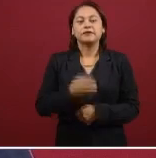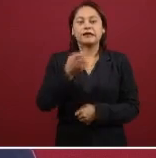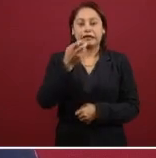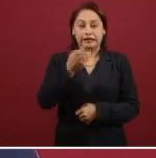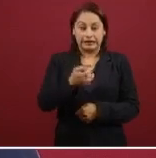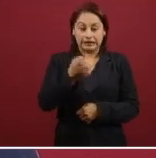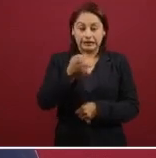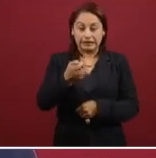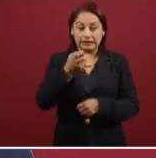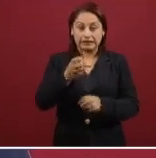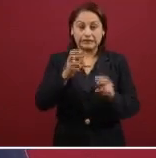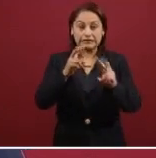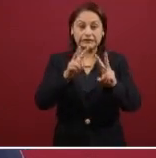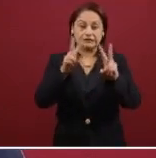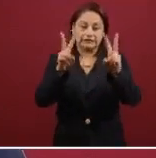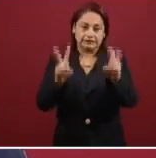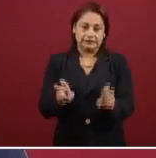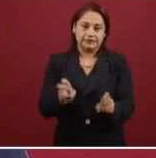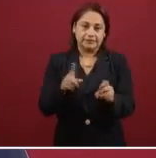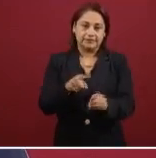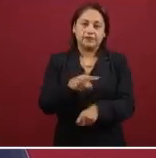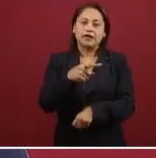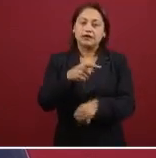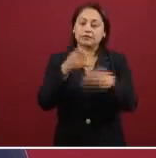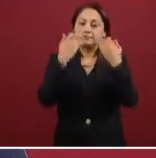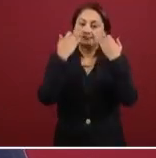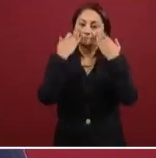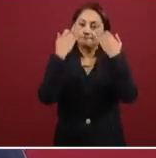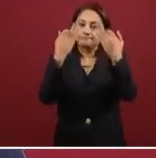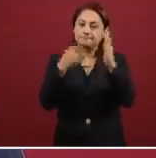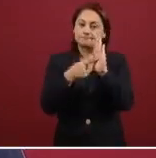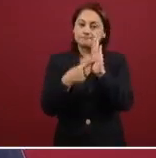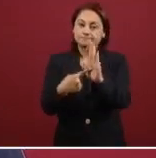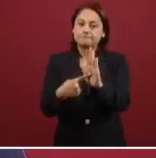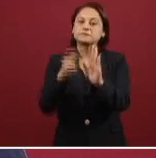elemento de prueba del fracaso